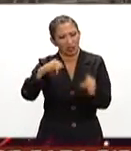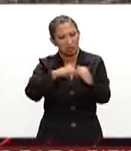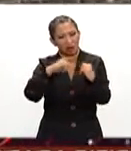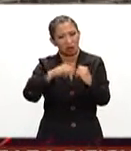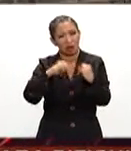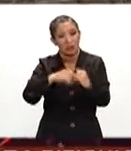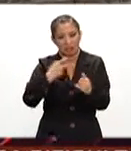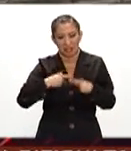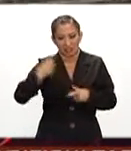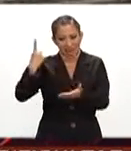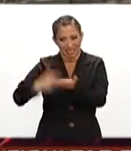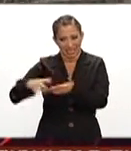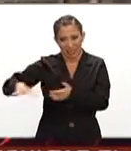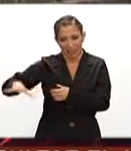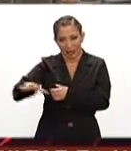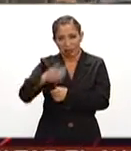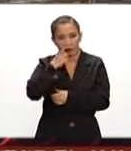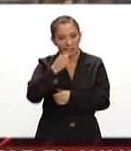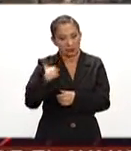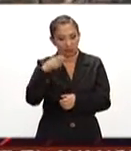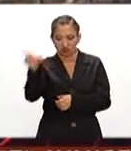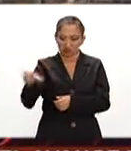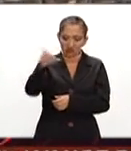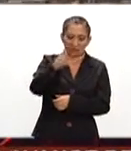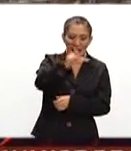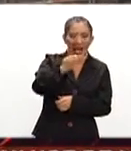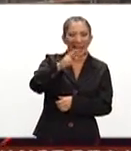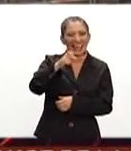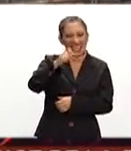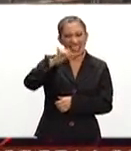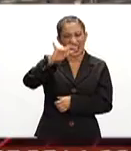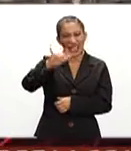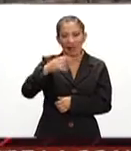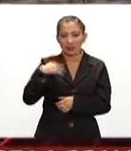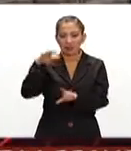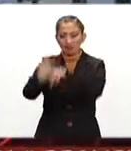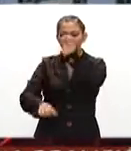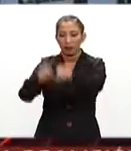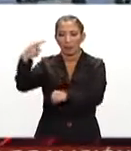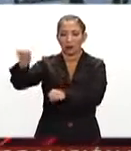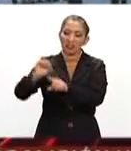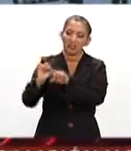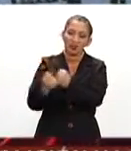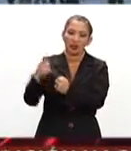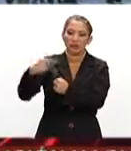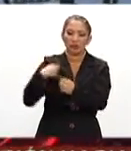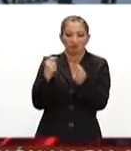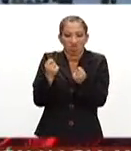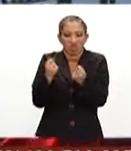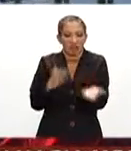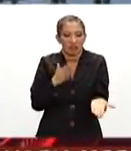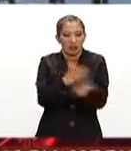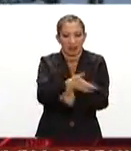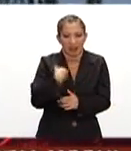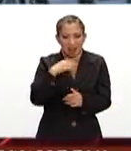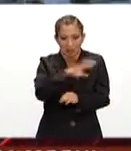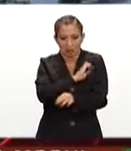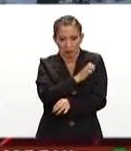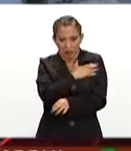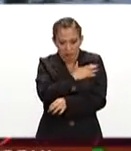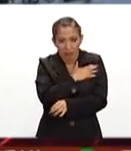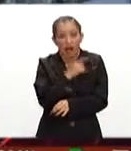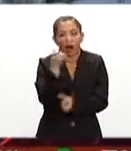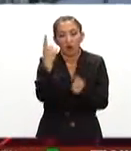instituto. Los internos, identificados como argelinos, se encuentran retenidos por su situación migratoria irregular. Algunos con